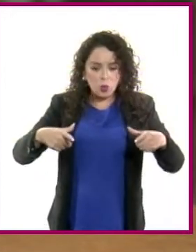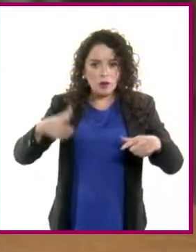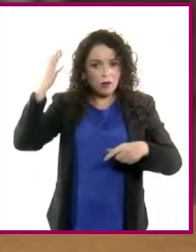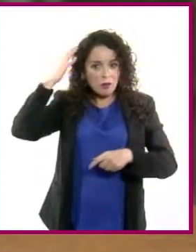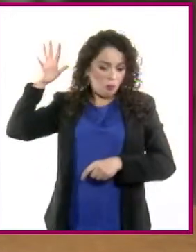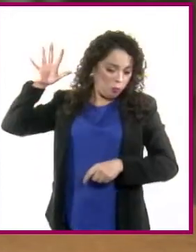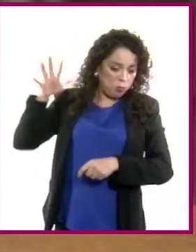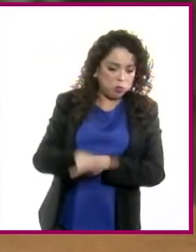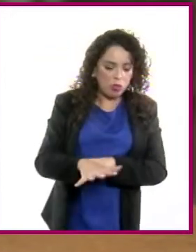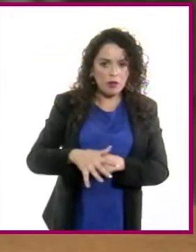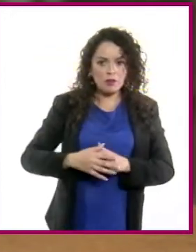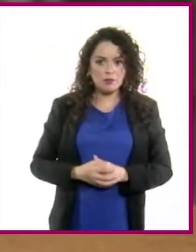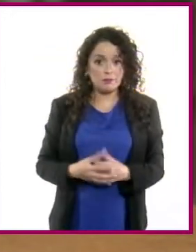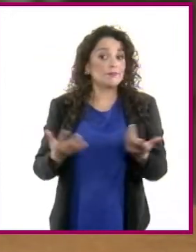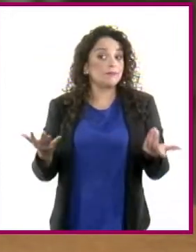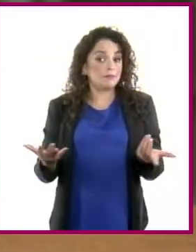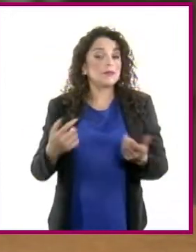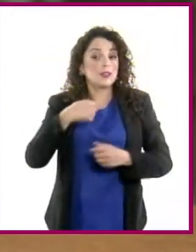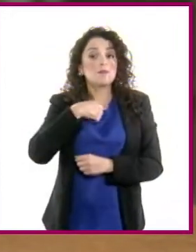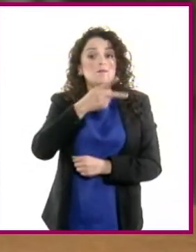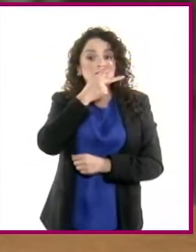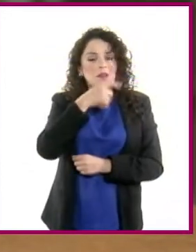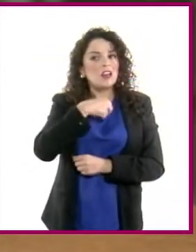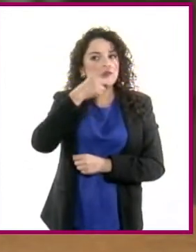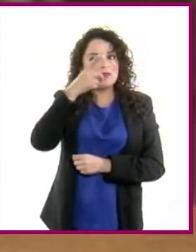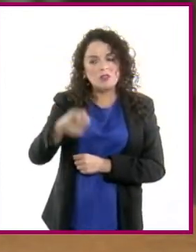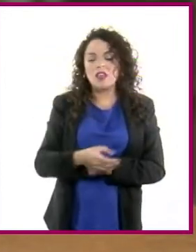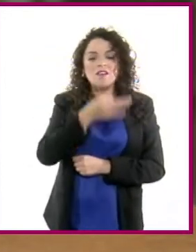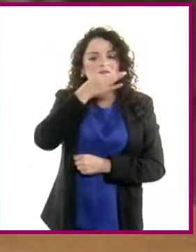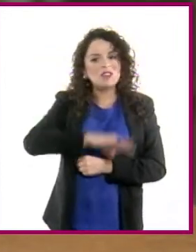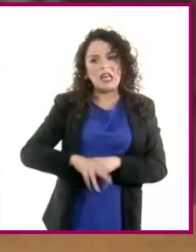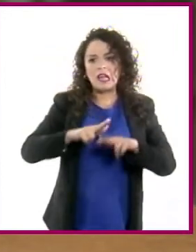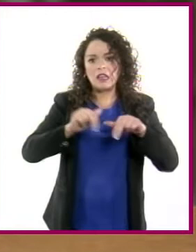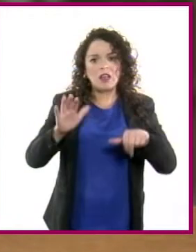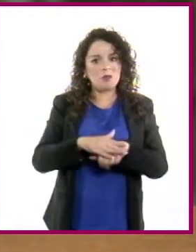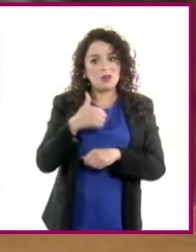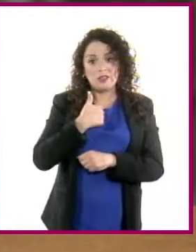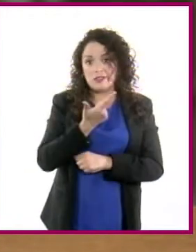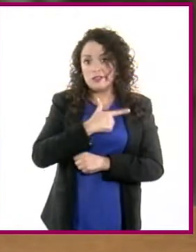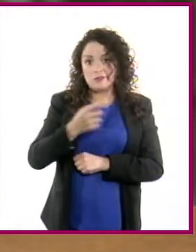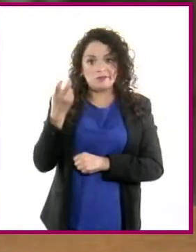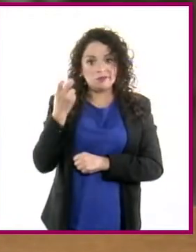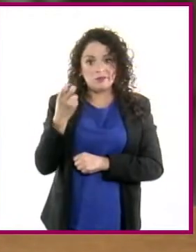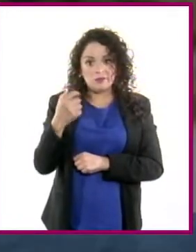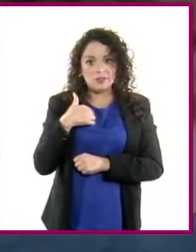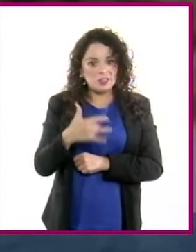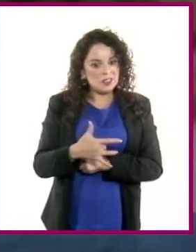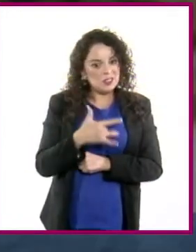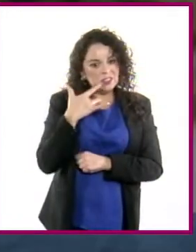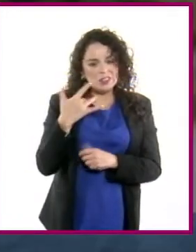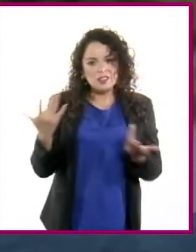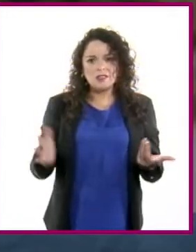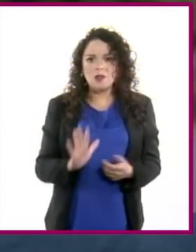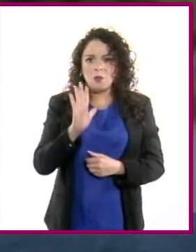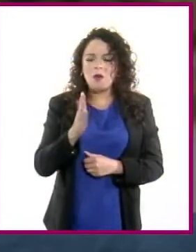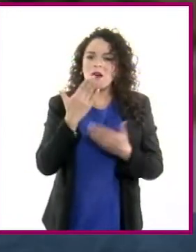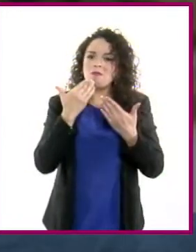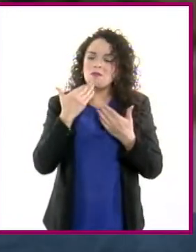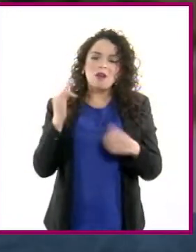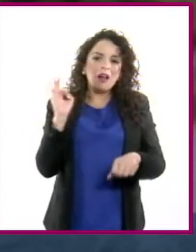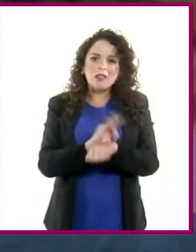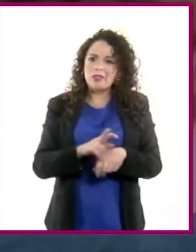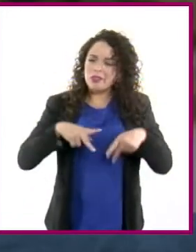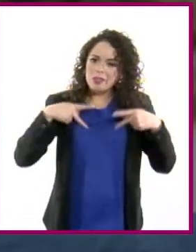pedirles a mis papás que no me festejaran mis cumpleaños para no tener que vivirlo. Me sentía muy impotente. Yo también. Ay, lo